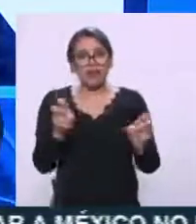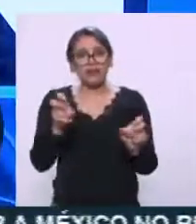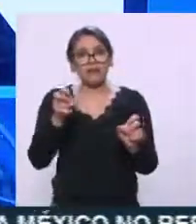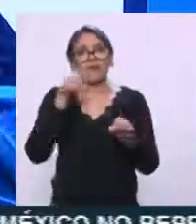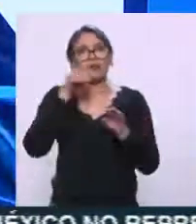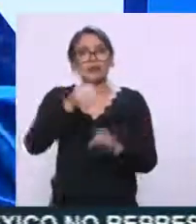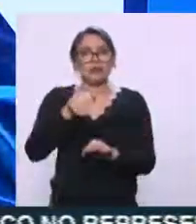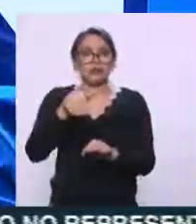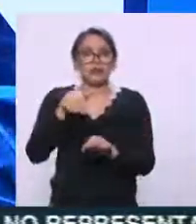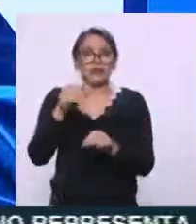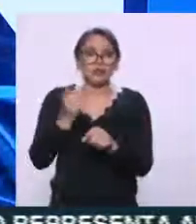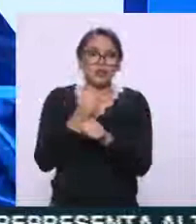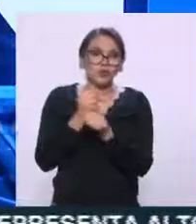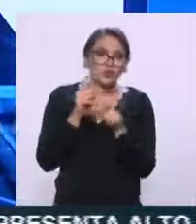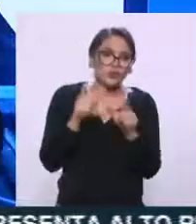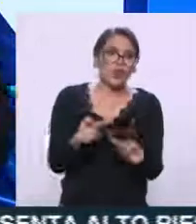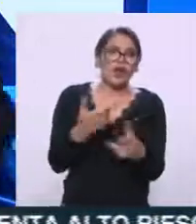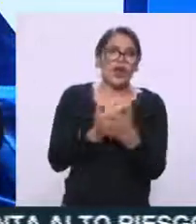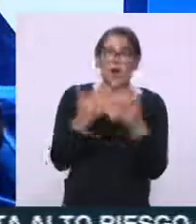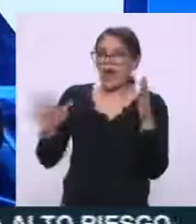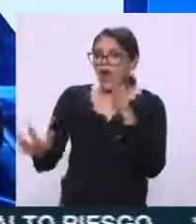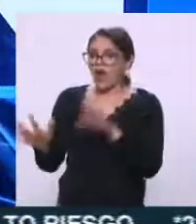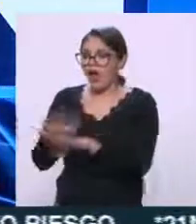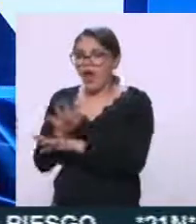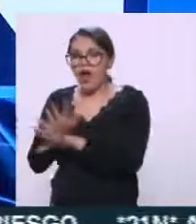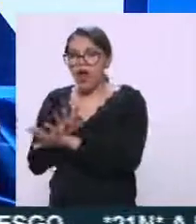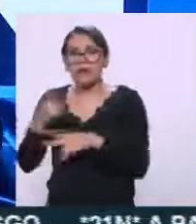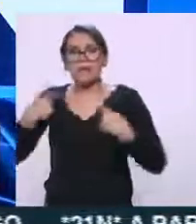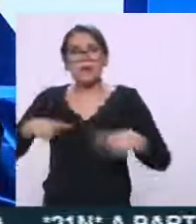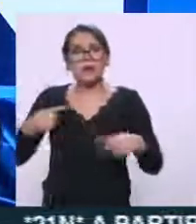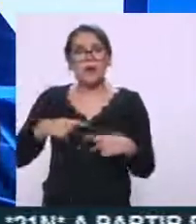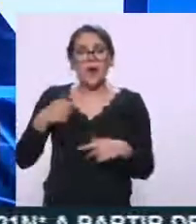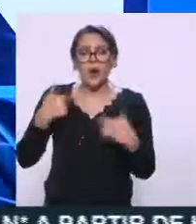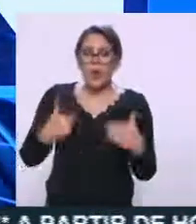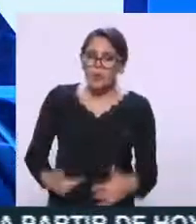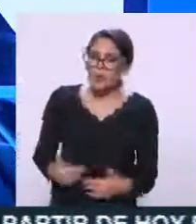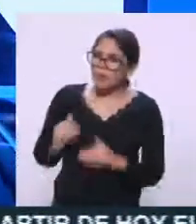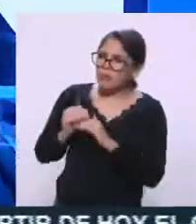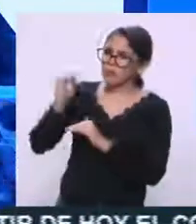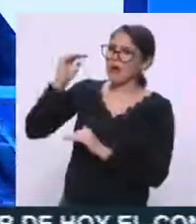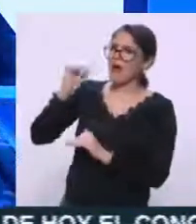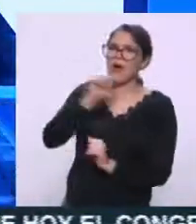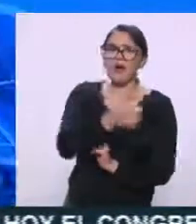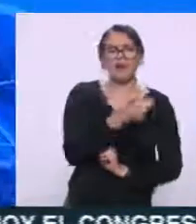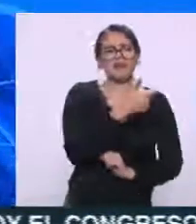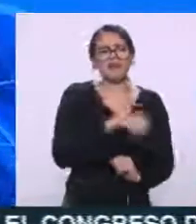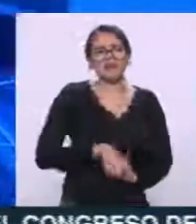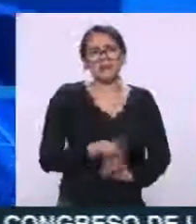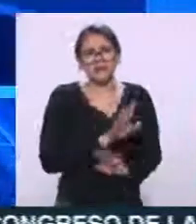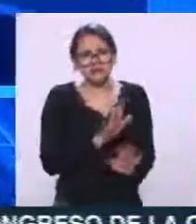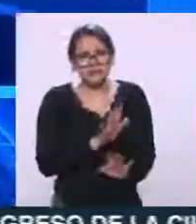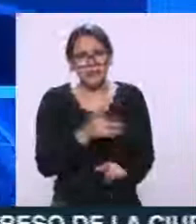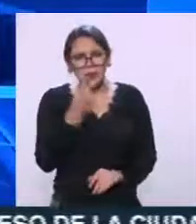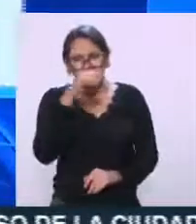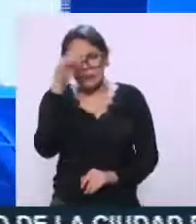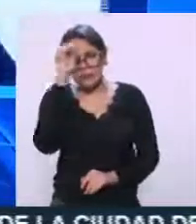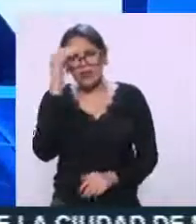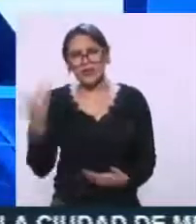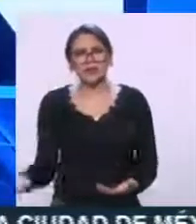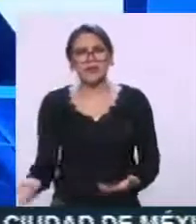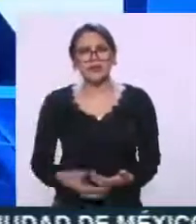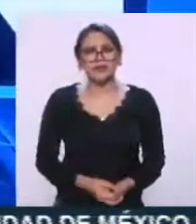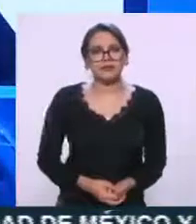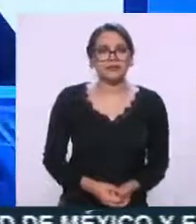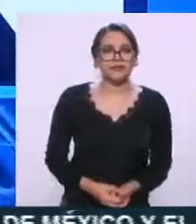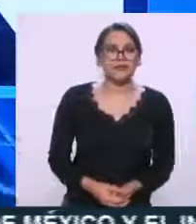un cambio en la agenda del Consejo más humanístico y menos bélico? Sin duda alguna. Yo creo que una